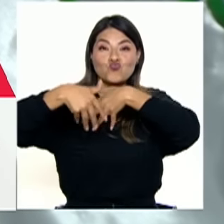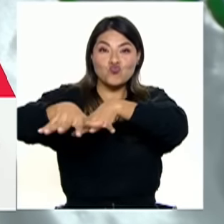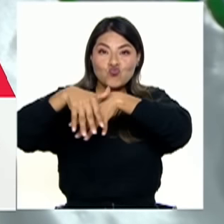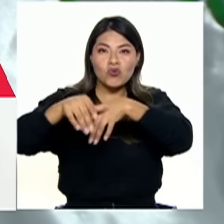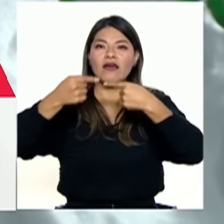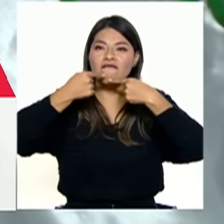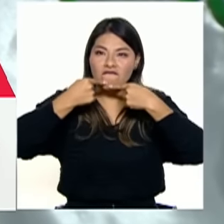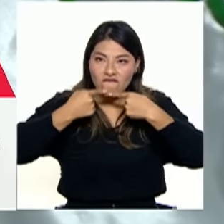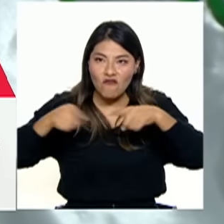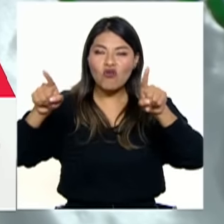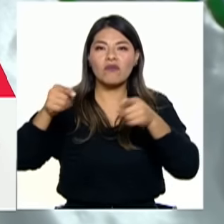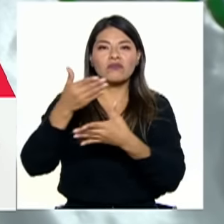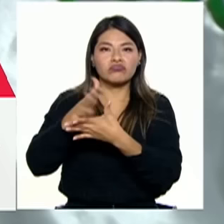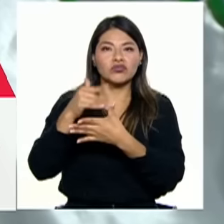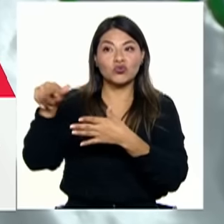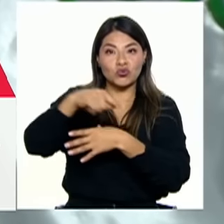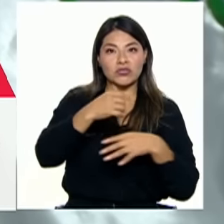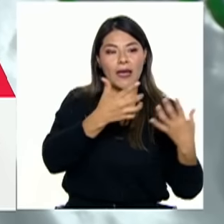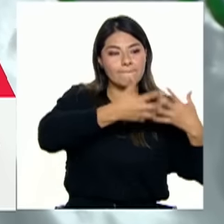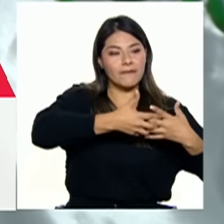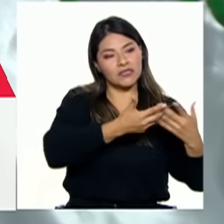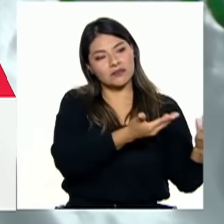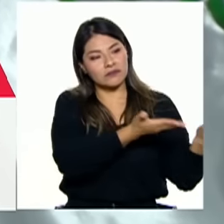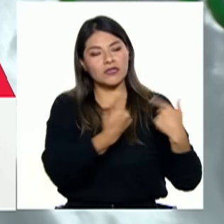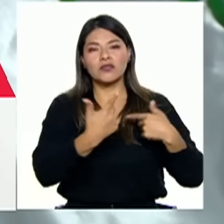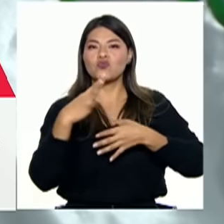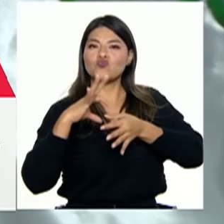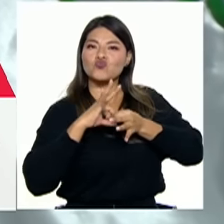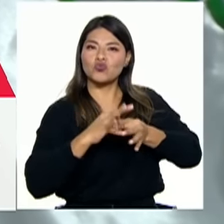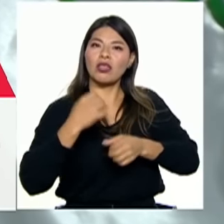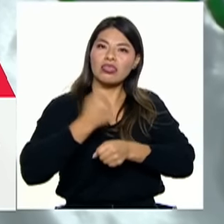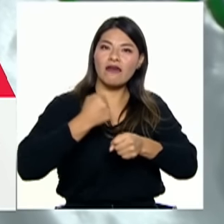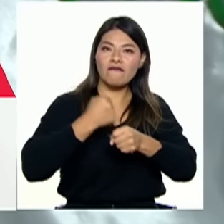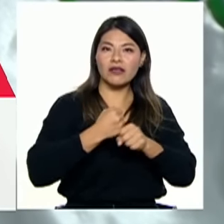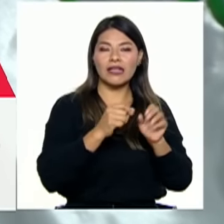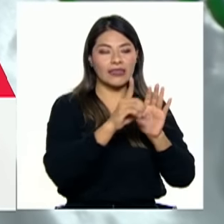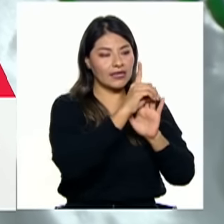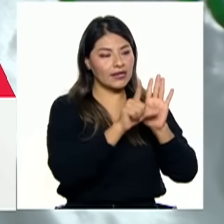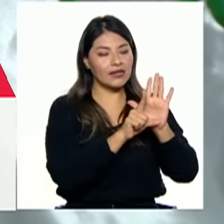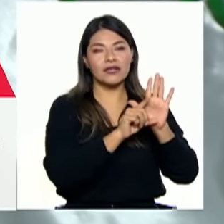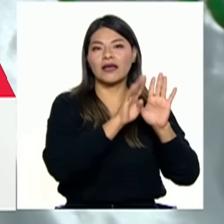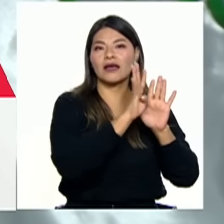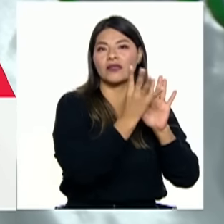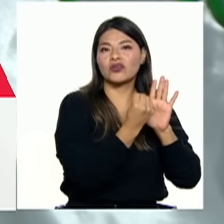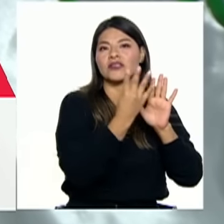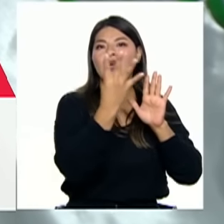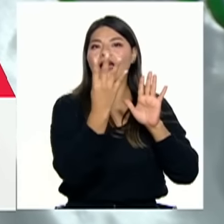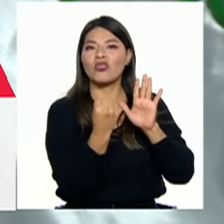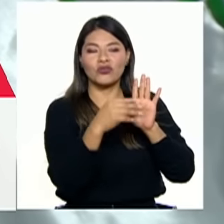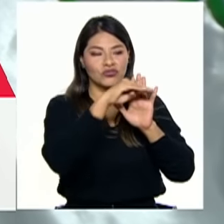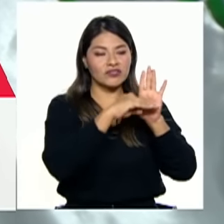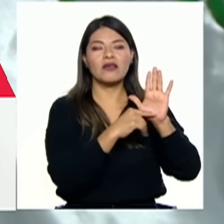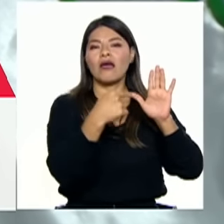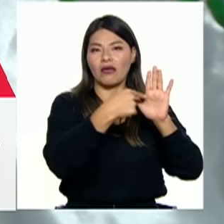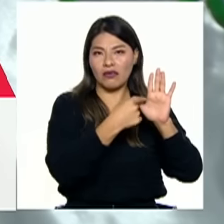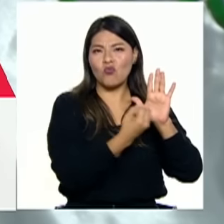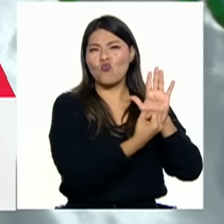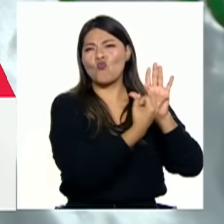convocatoria para estas empresas en el marco del Decreto Legislativo 1414, donde disponemos de